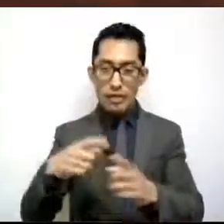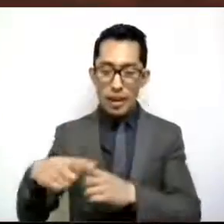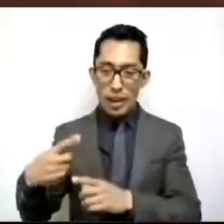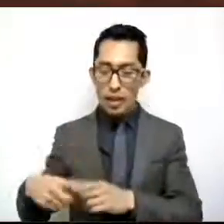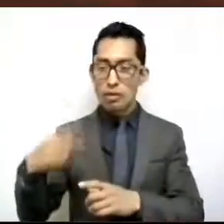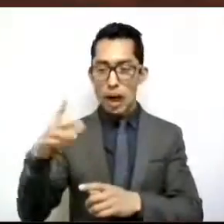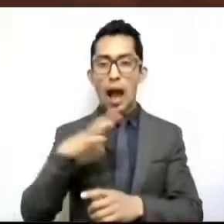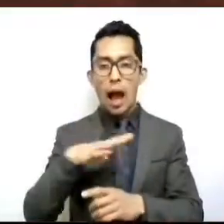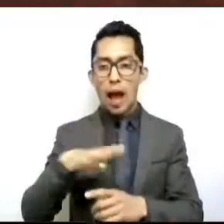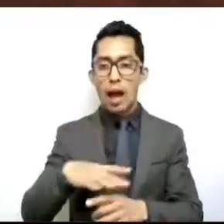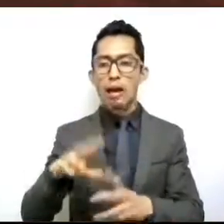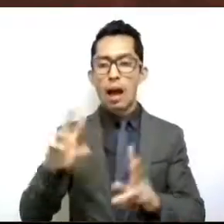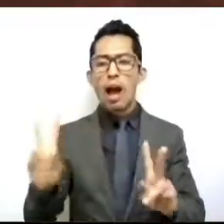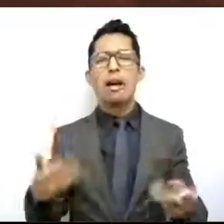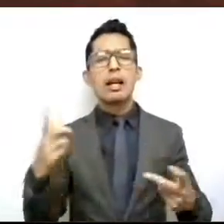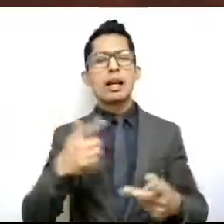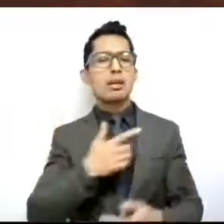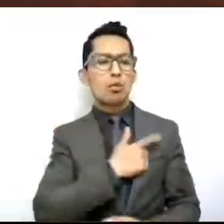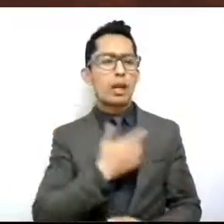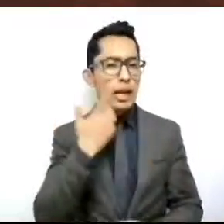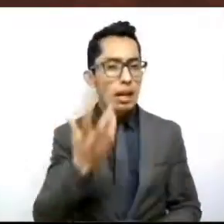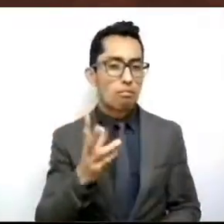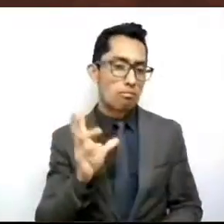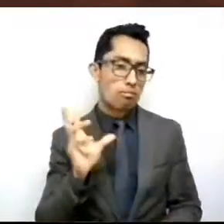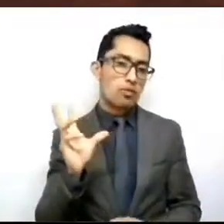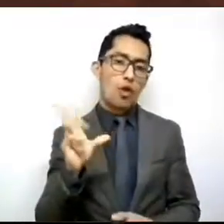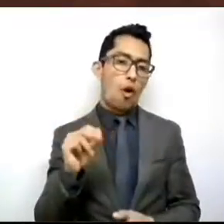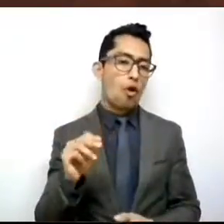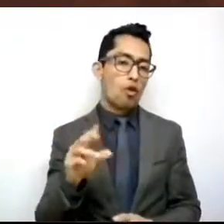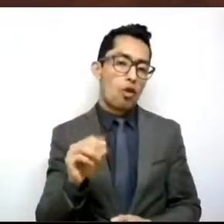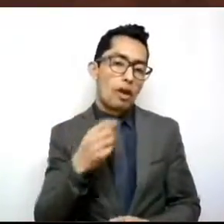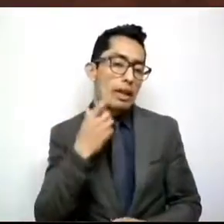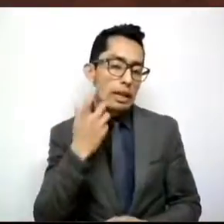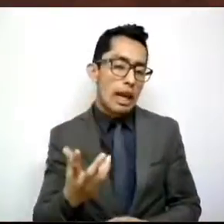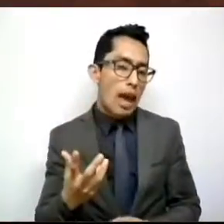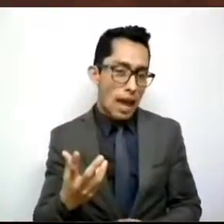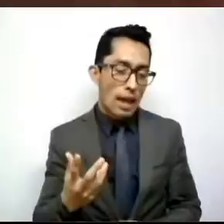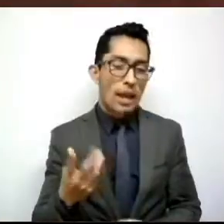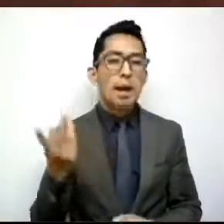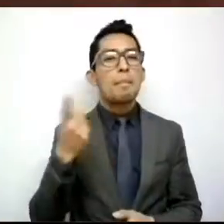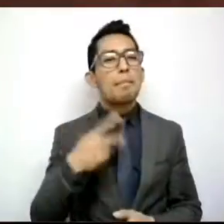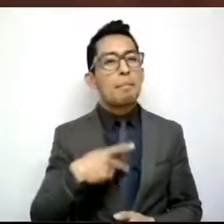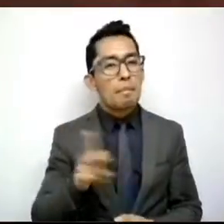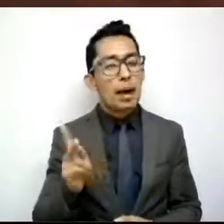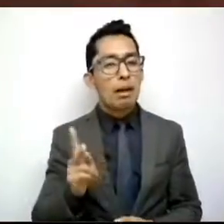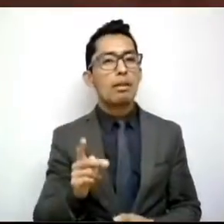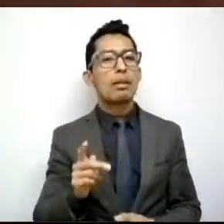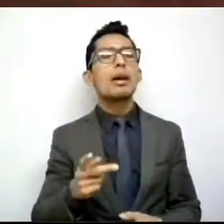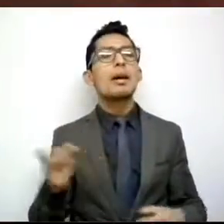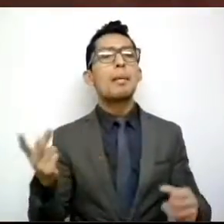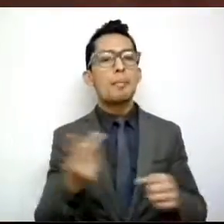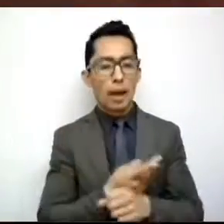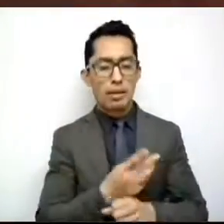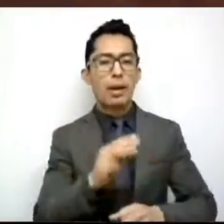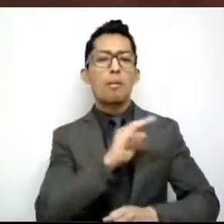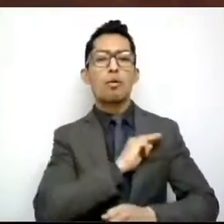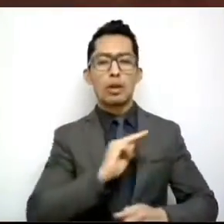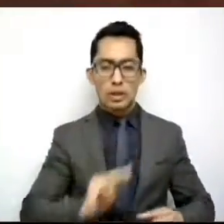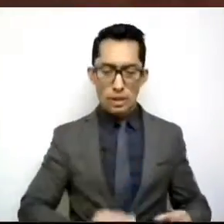del ayuntamiento, los bienes de la gente. Pero lo que sí es cierto es que muchos de los ayuntamientos